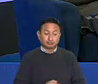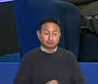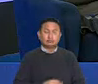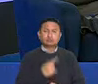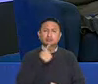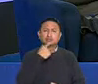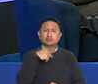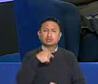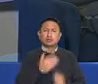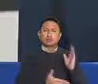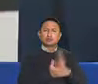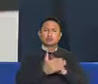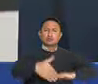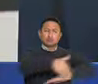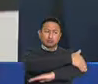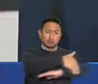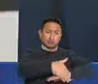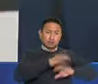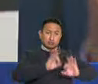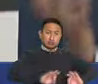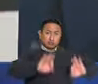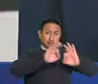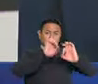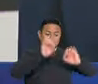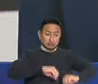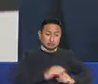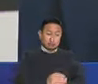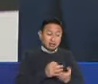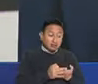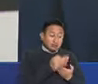muchísimo de esta vialidad, que sí es importante, que está en lo